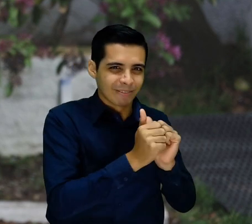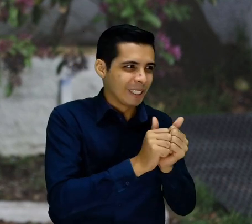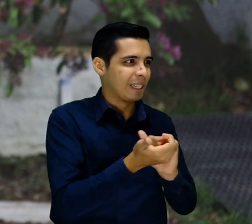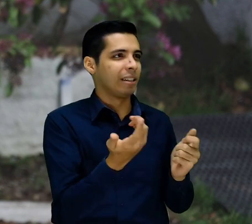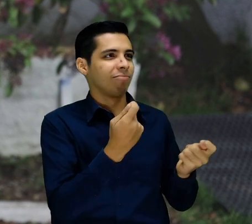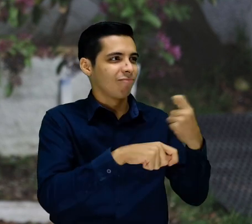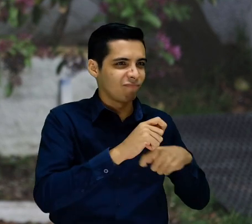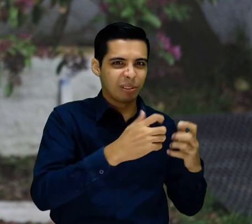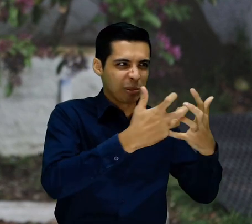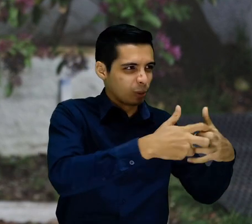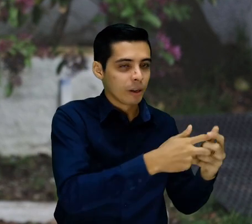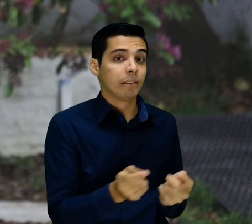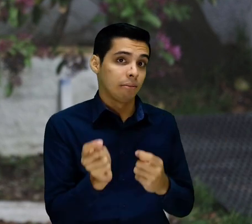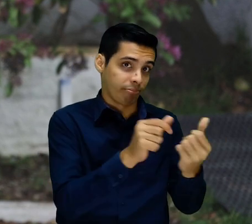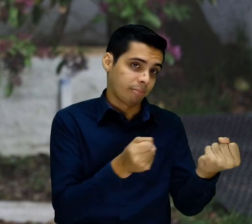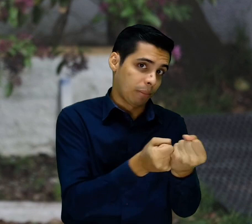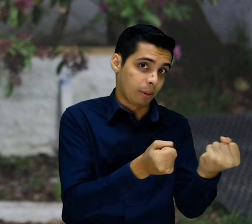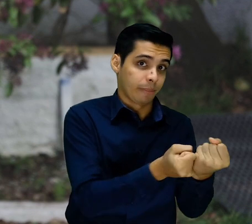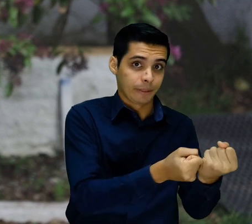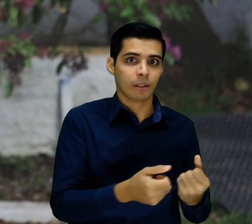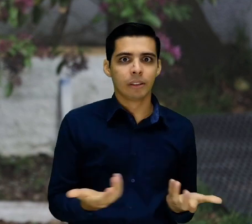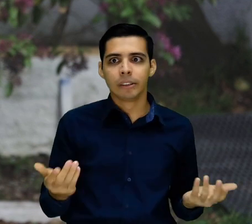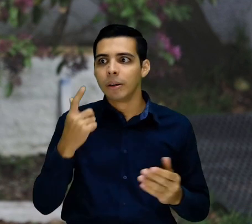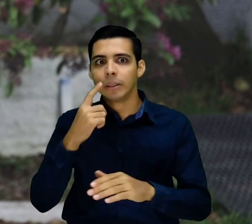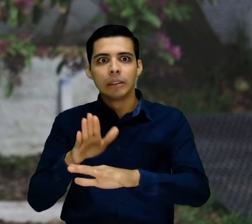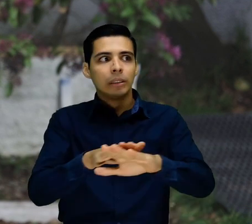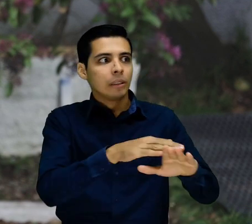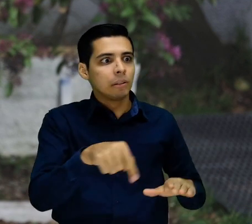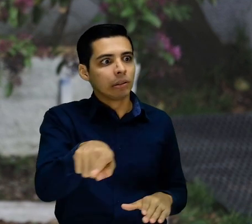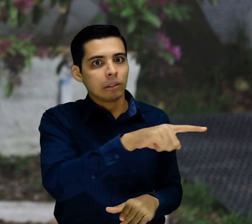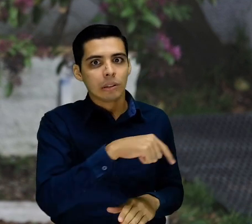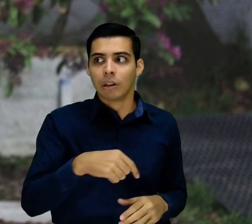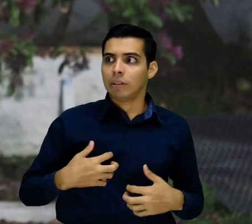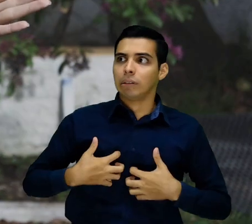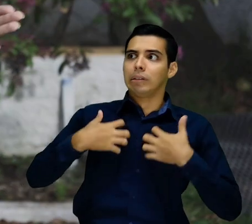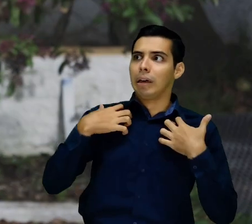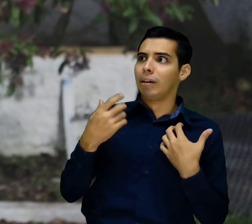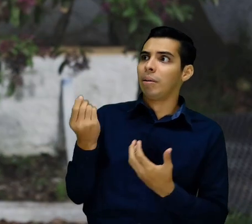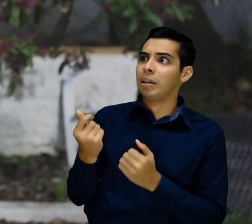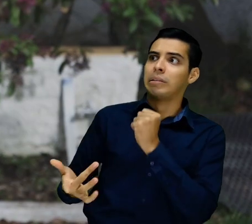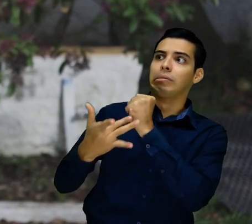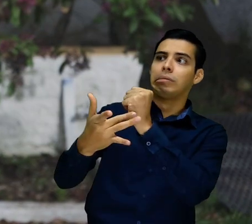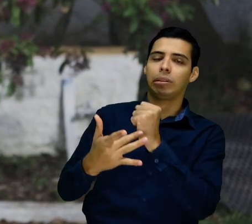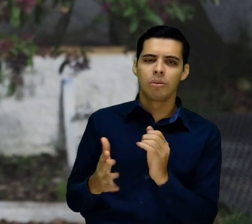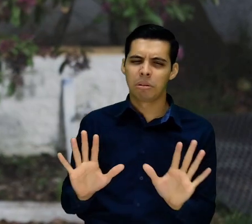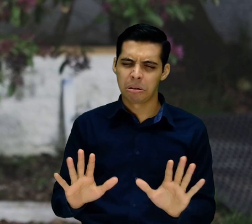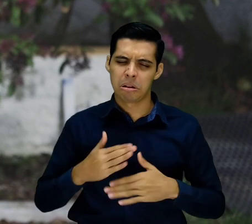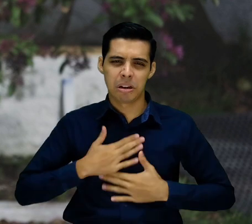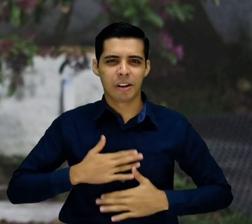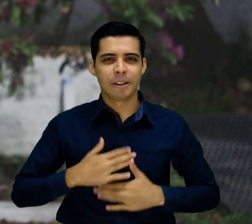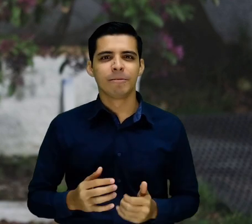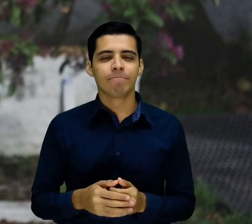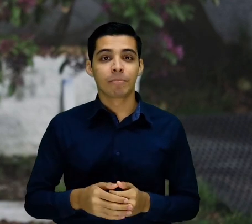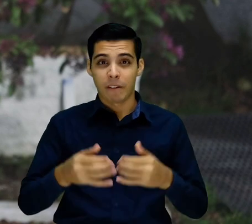que promueven nuestra economía y también sin generar terror a nuestros bolsillos. Así que para concluir con este video, lo